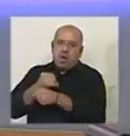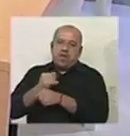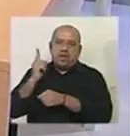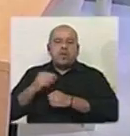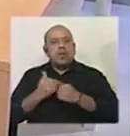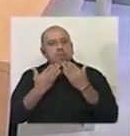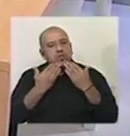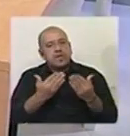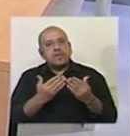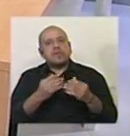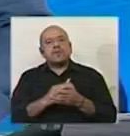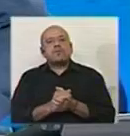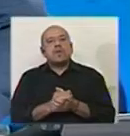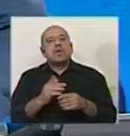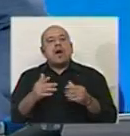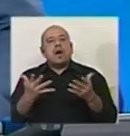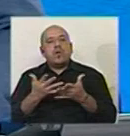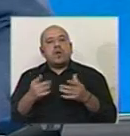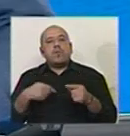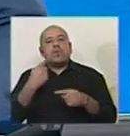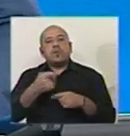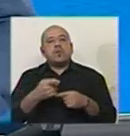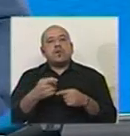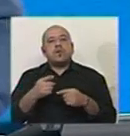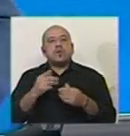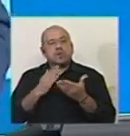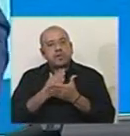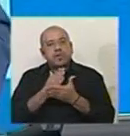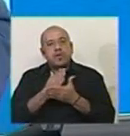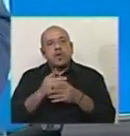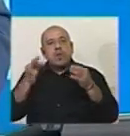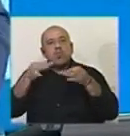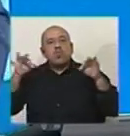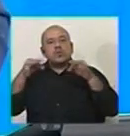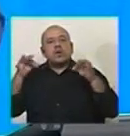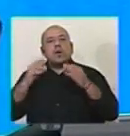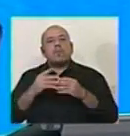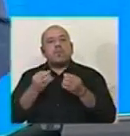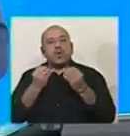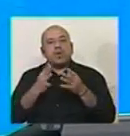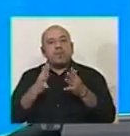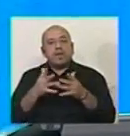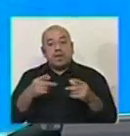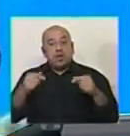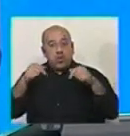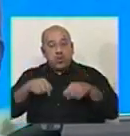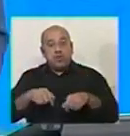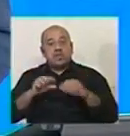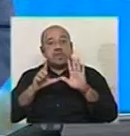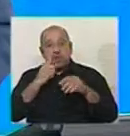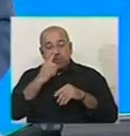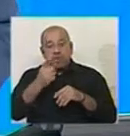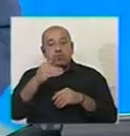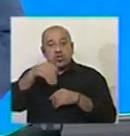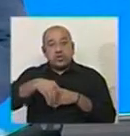Muchas gracias, Susana. Gracias. Nos vamos a ir, como siempre, con música, porque para cerrar este programa de 7.000 millones, donde